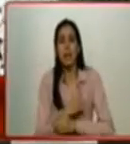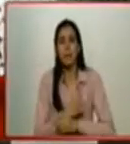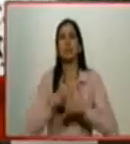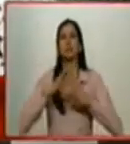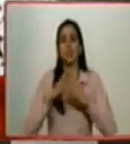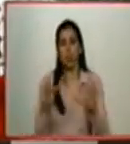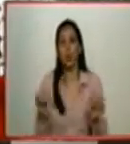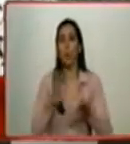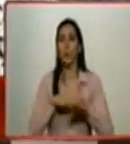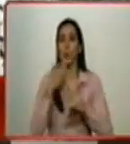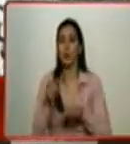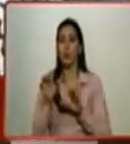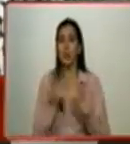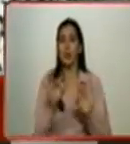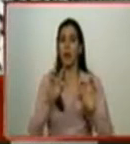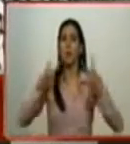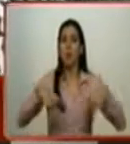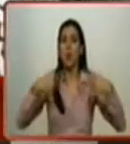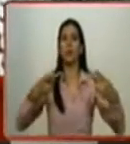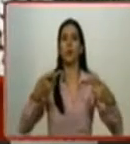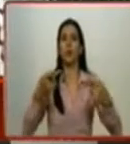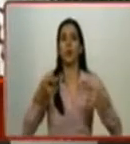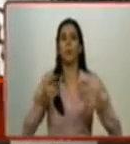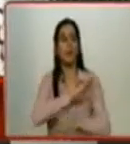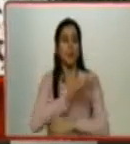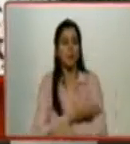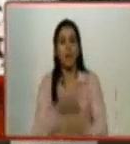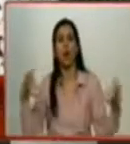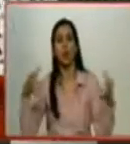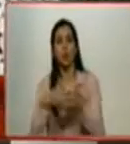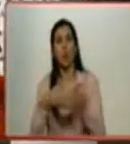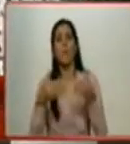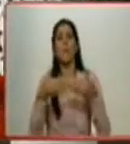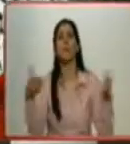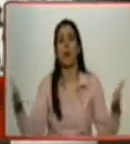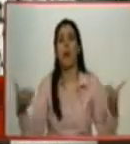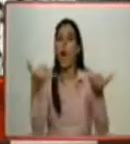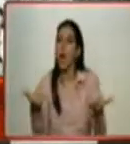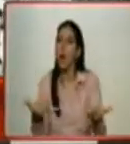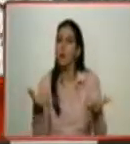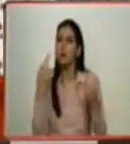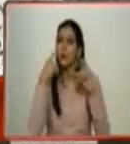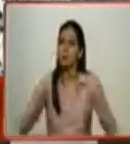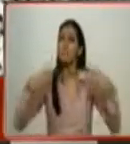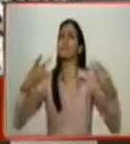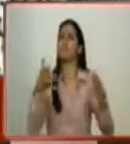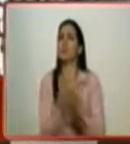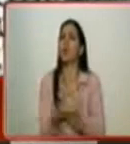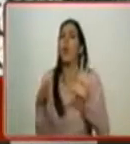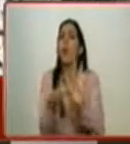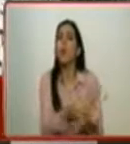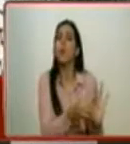situación. Han creado una nueva etapa para las fuerzas del movimiento popular. Ahora se abre la etapa de la unidad.